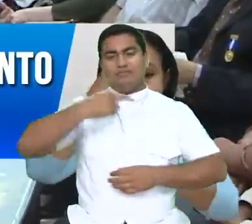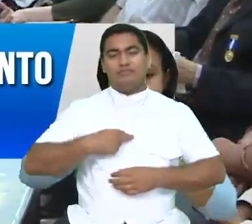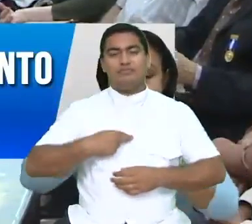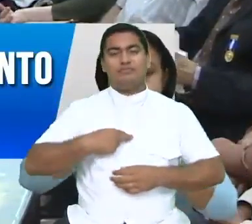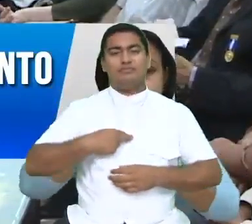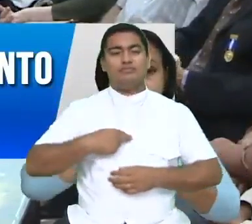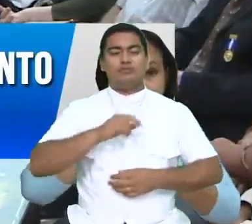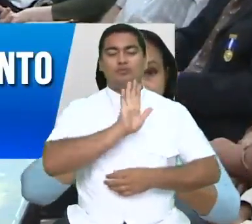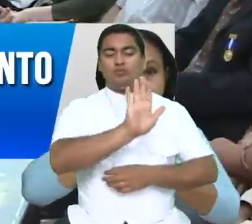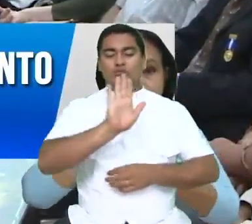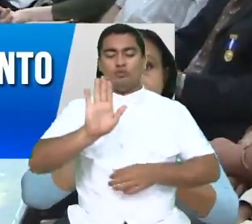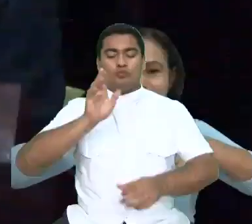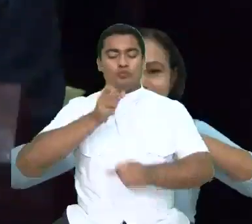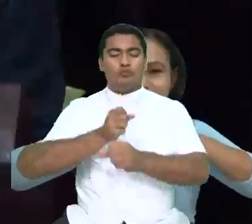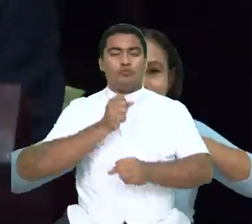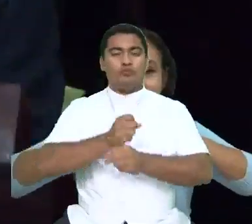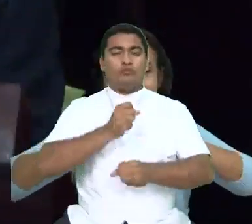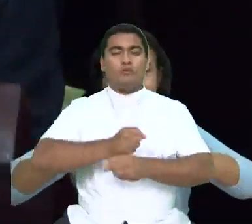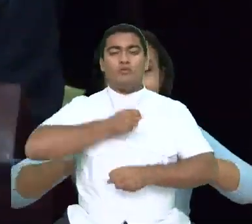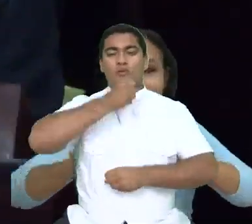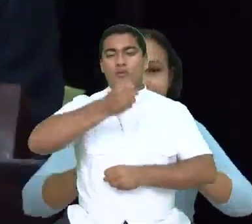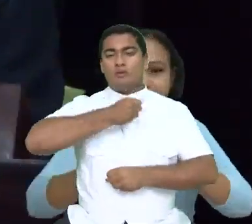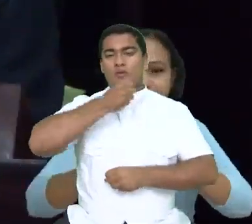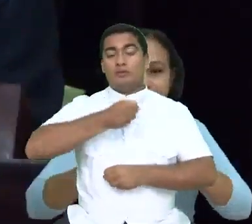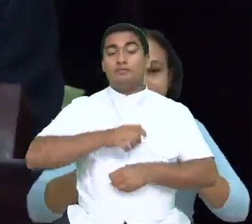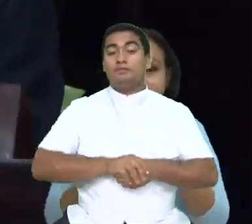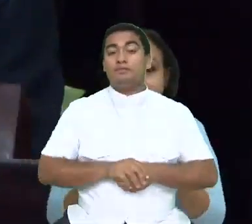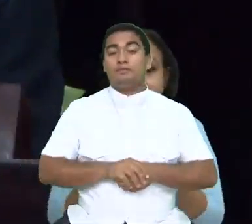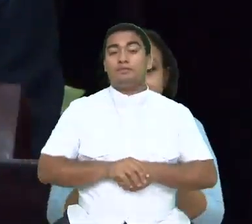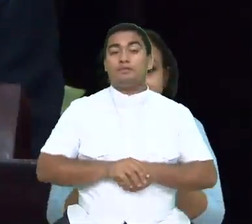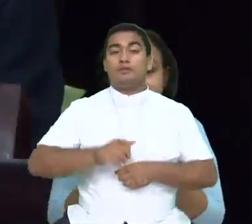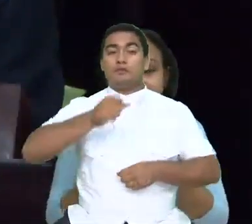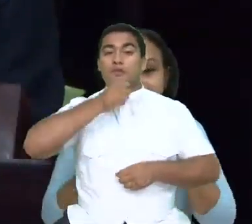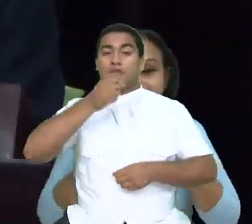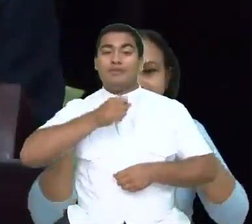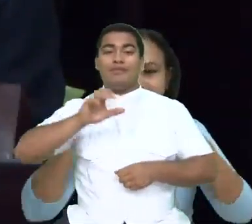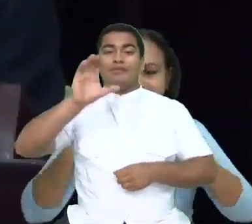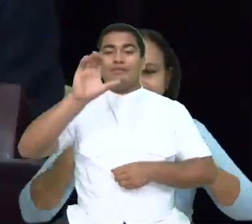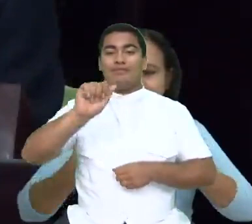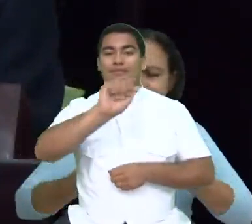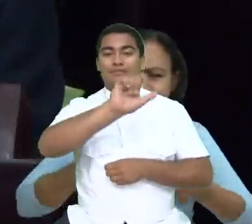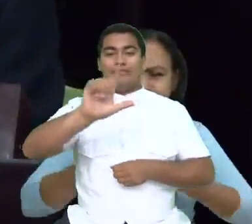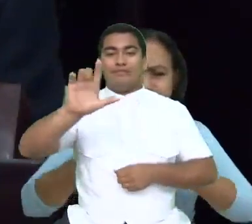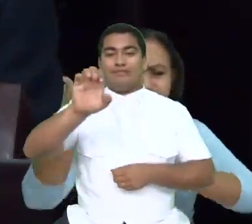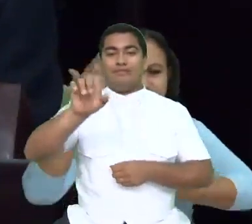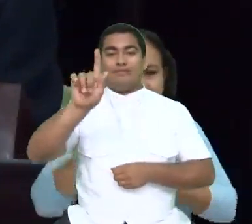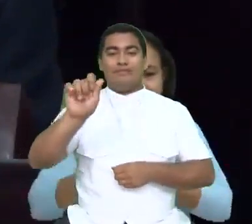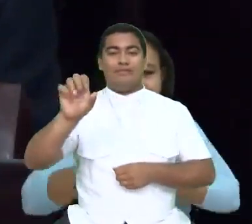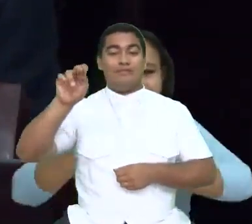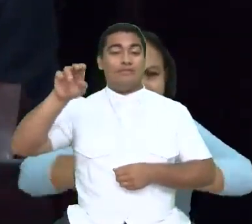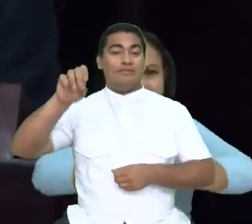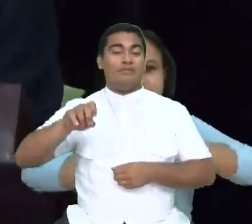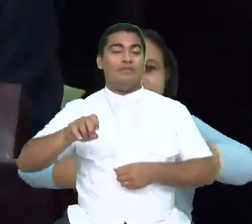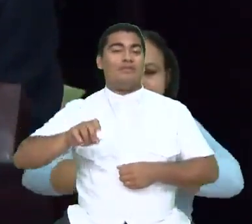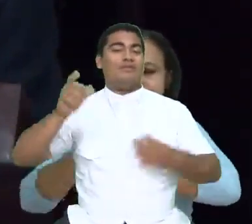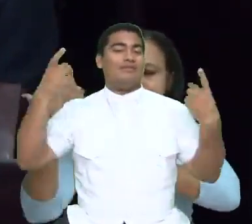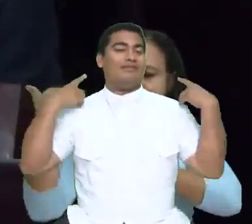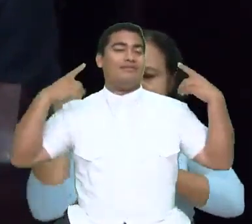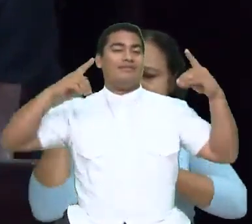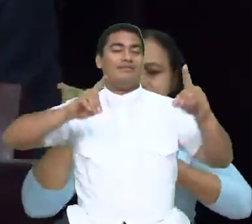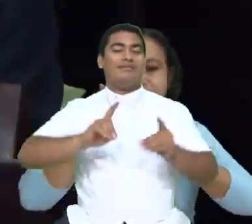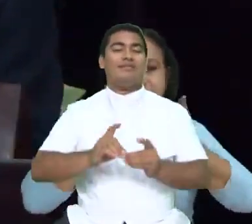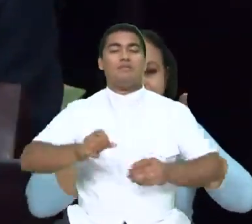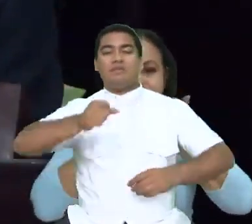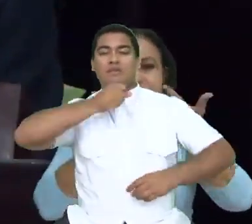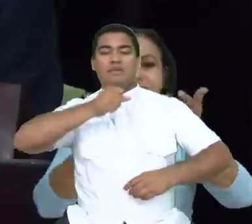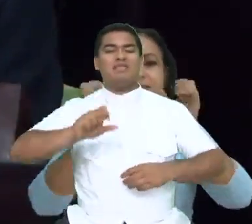su destacada labor. El periodista radial Cayetano Santana, director del noticiero ¿Qué pasa? De Radio Sandino, reflexionó que